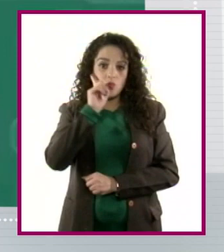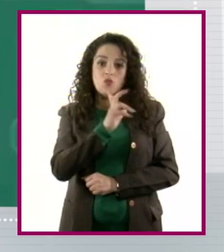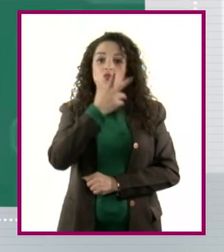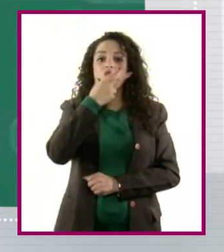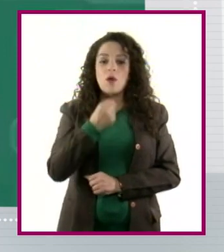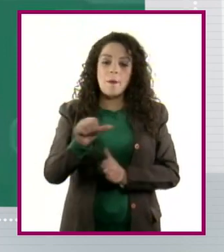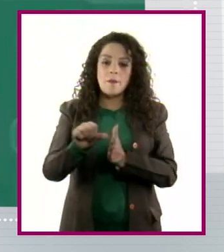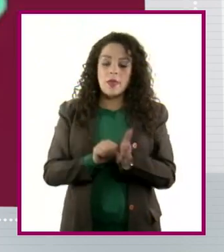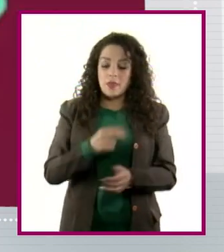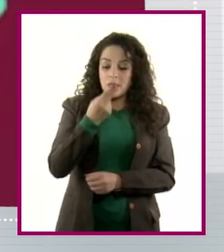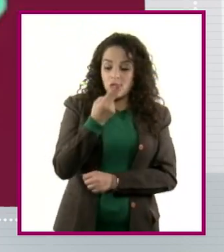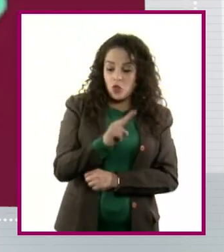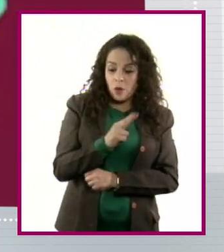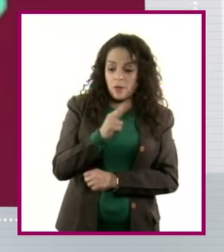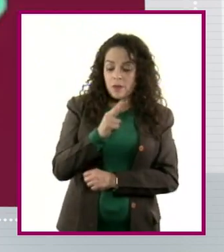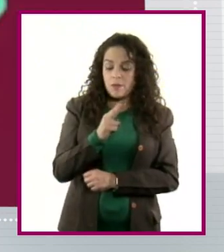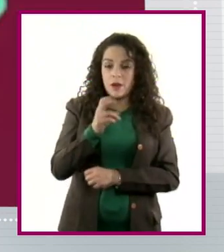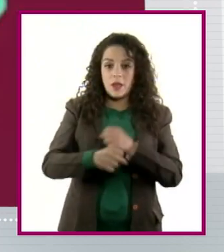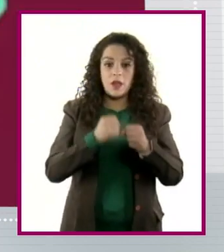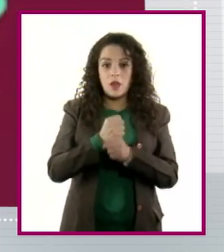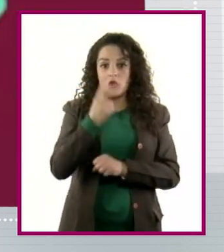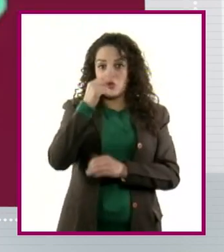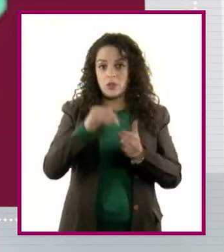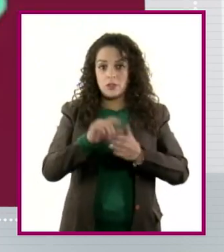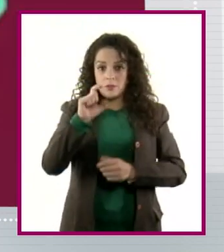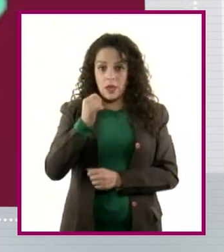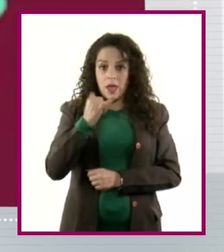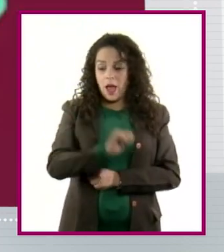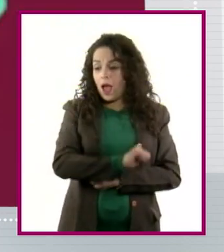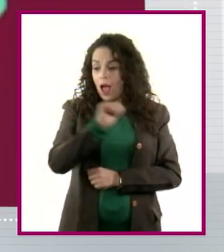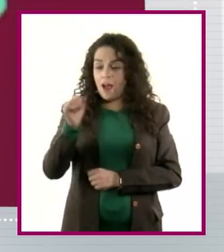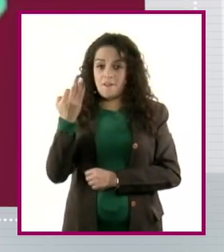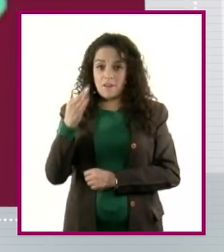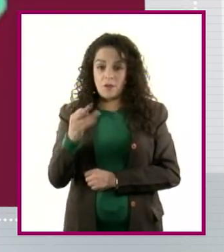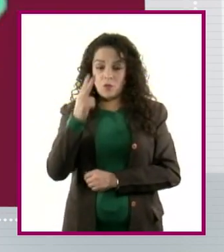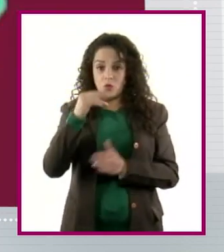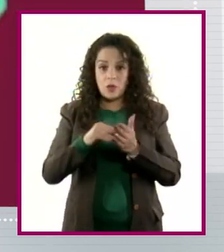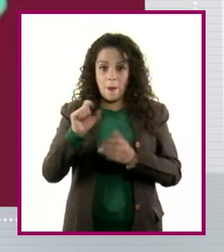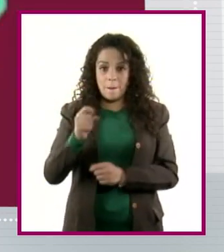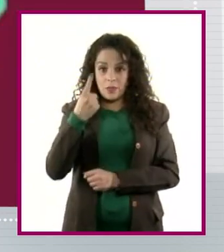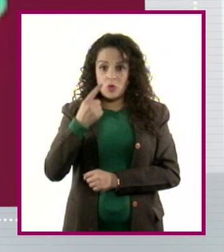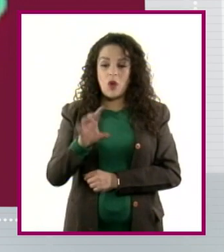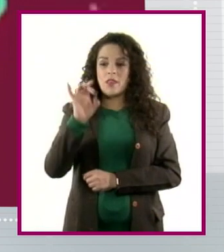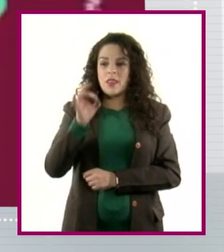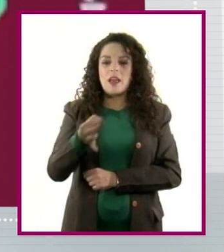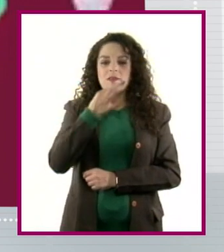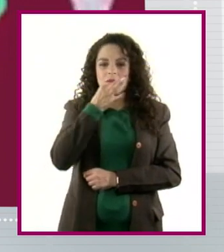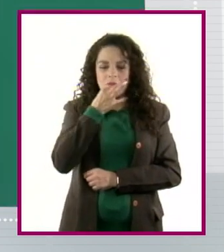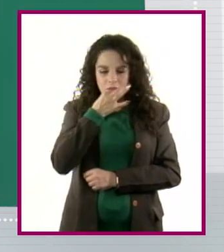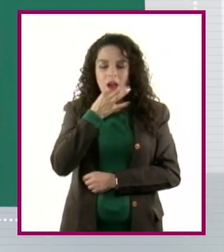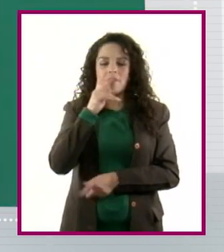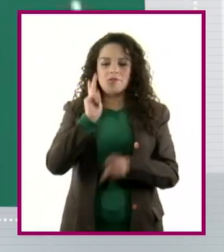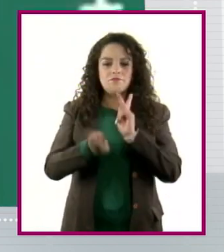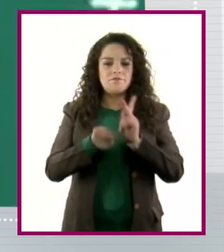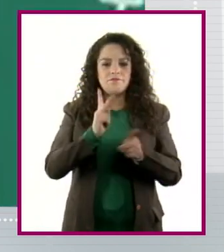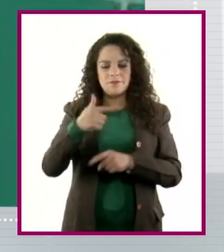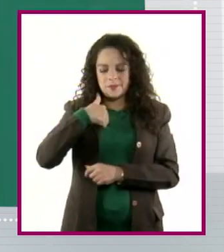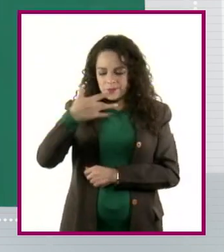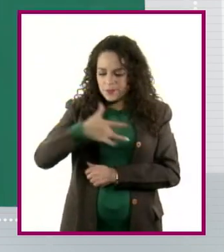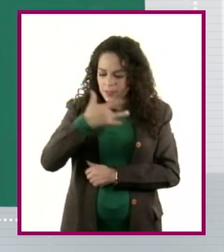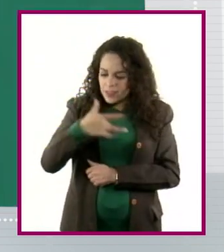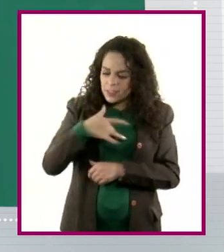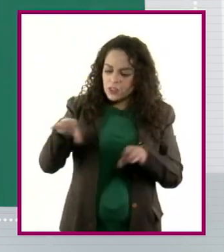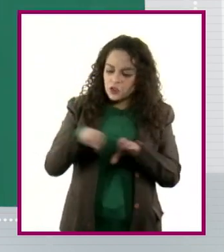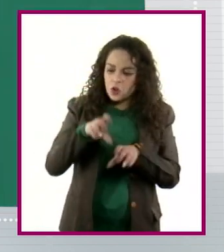los meses de noviembre del 2020 y febrero del 2021 brindaron 30 minutos de su tiempo para compartir su experiencia en torno a la